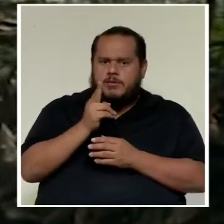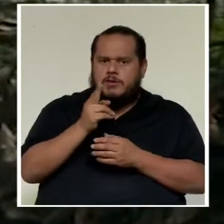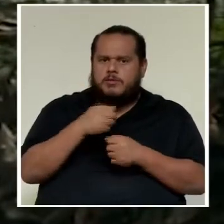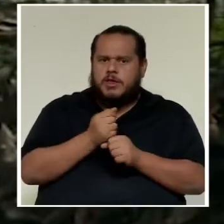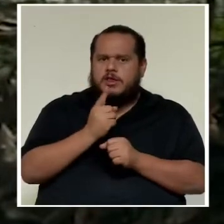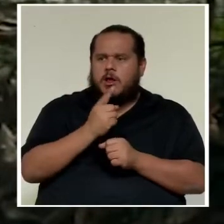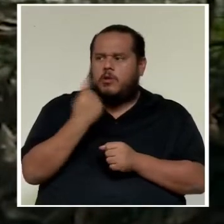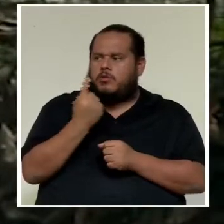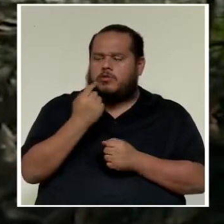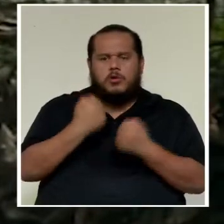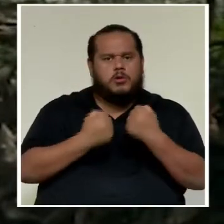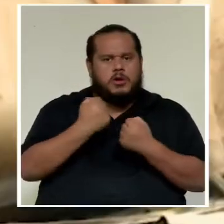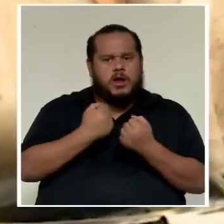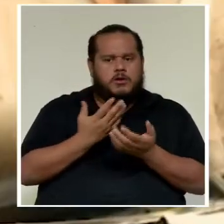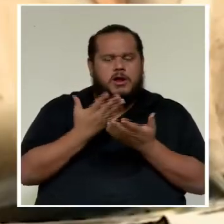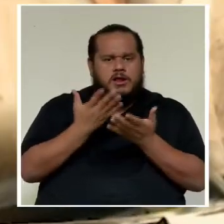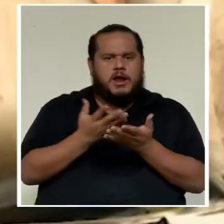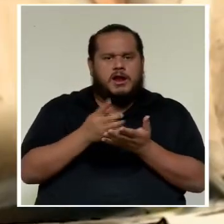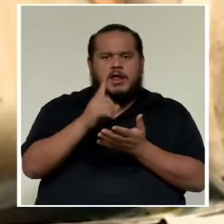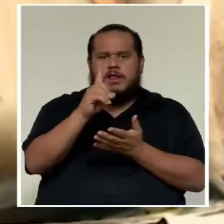solo vehículo al darle